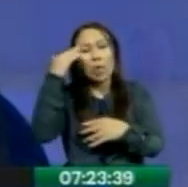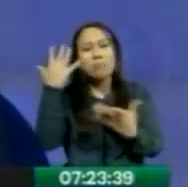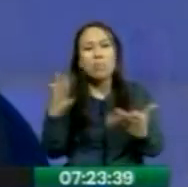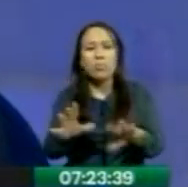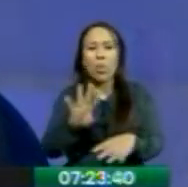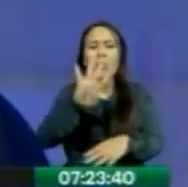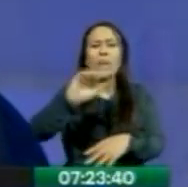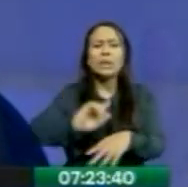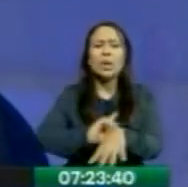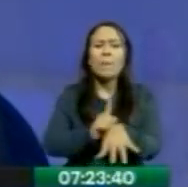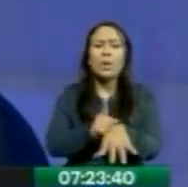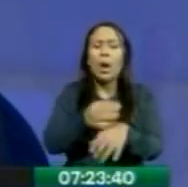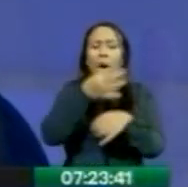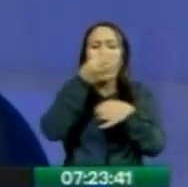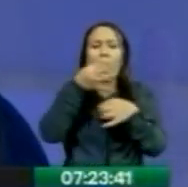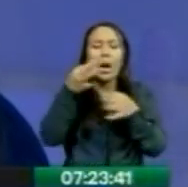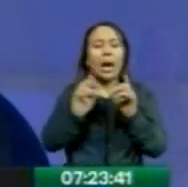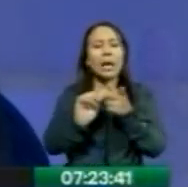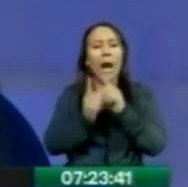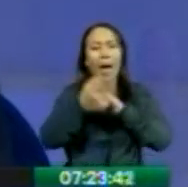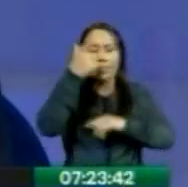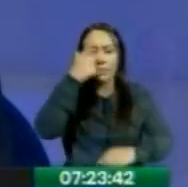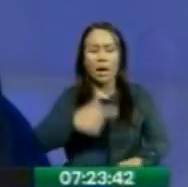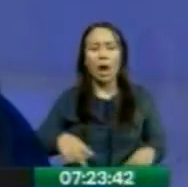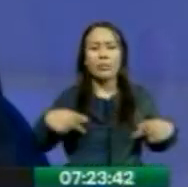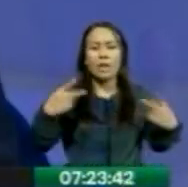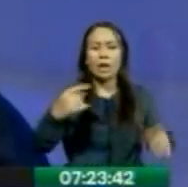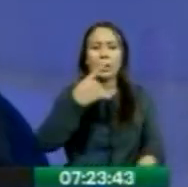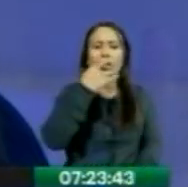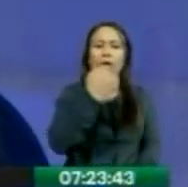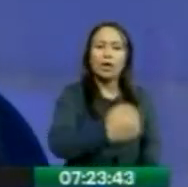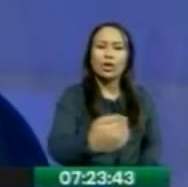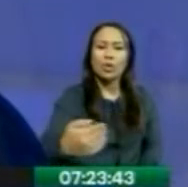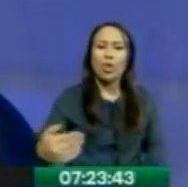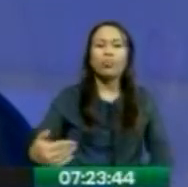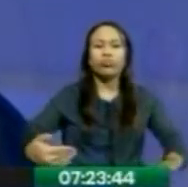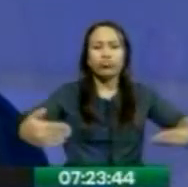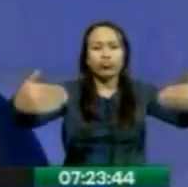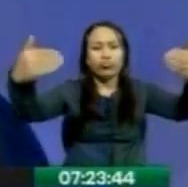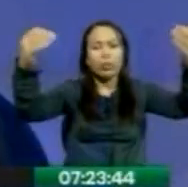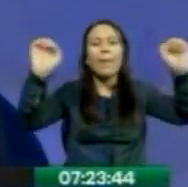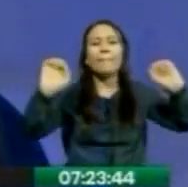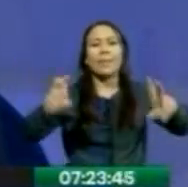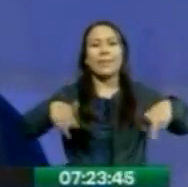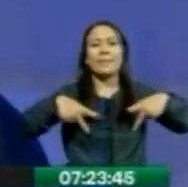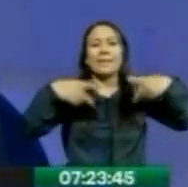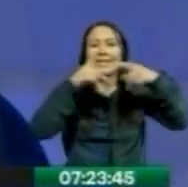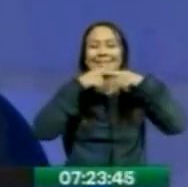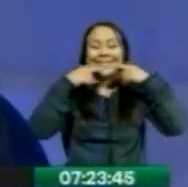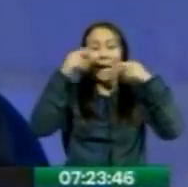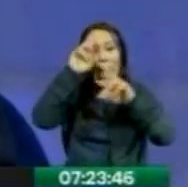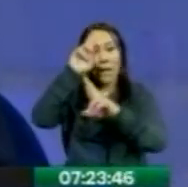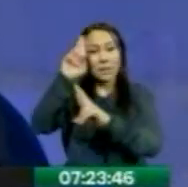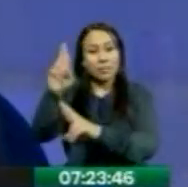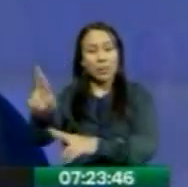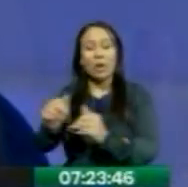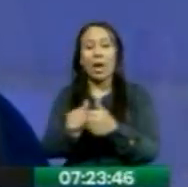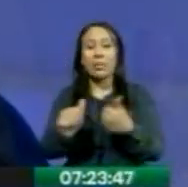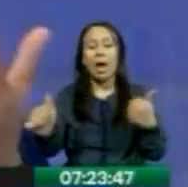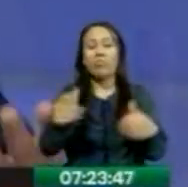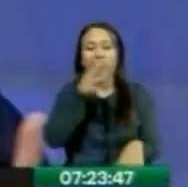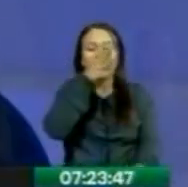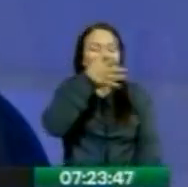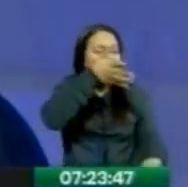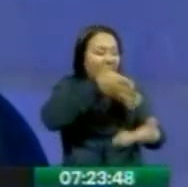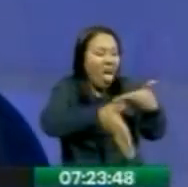45 minutos cambian toda una vida de niños y permiten que estas personas tengan una vida con dignidad, alejados del bullying,